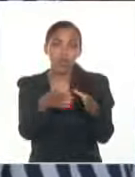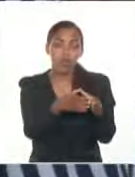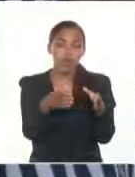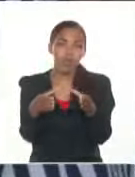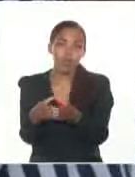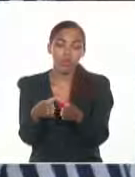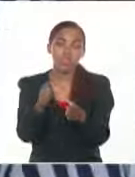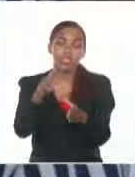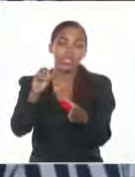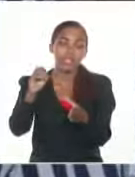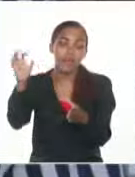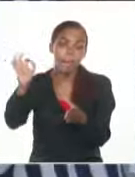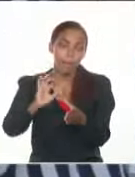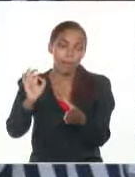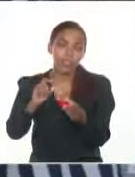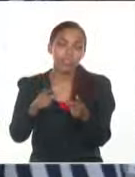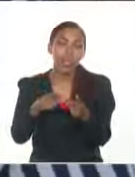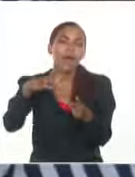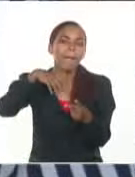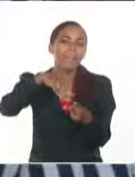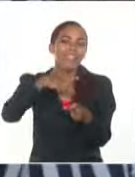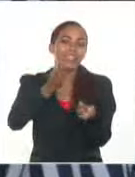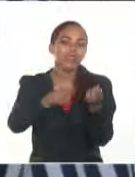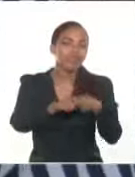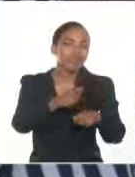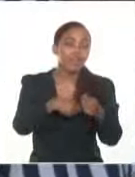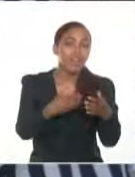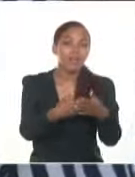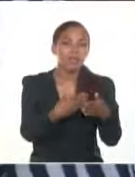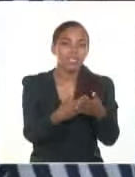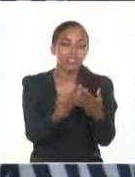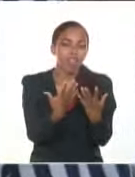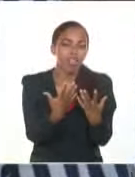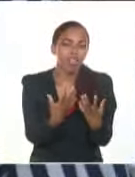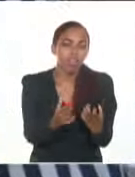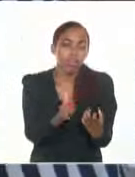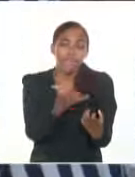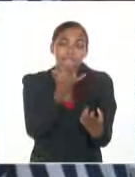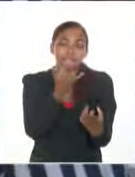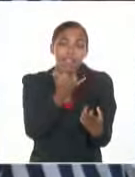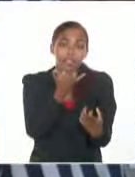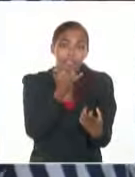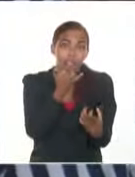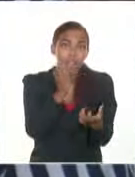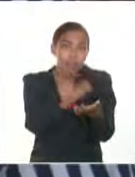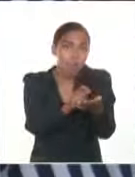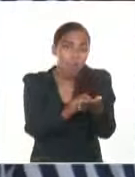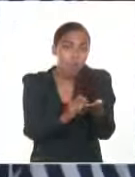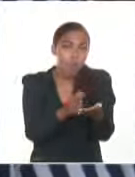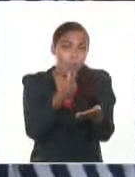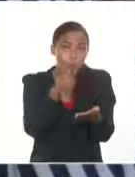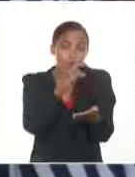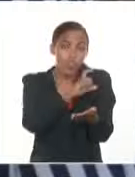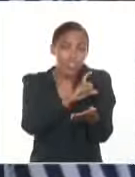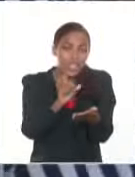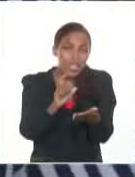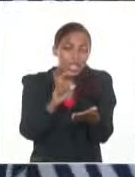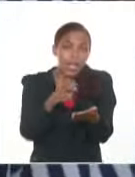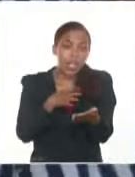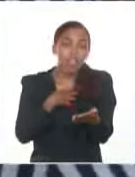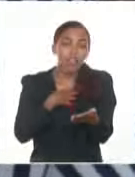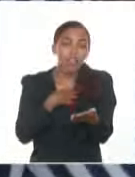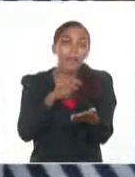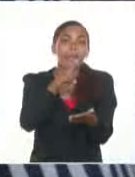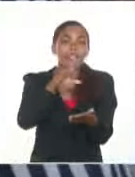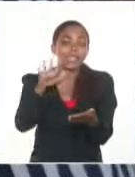de Comercio Pinar del Río, que fue una de las empresas más afectadas a nivel de bodegas, tiene todavía 25 bodegas